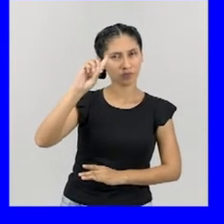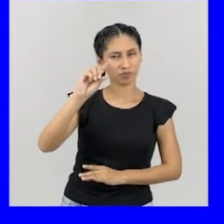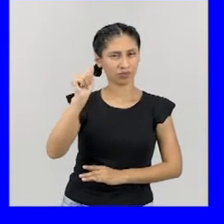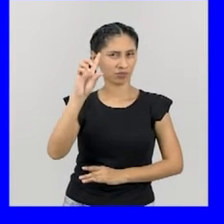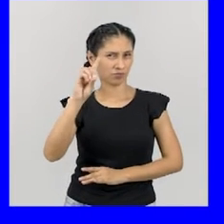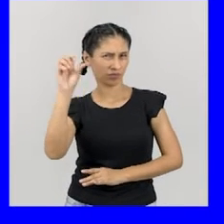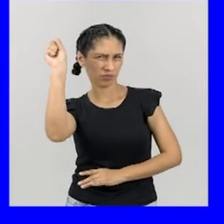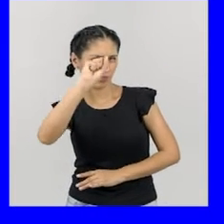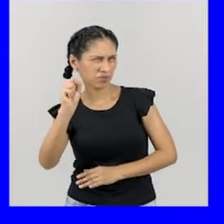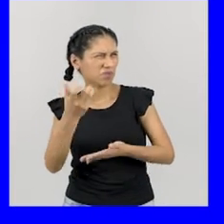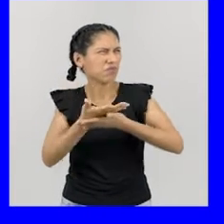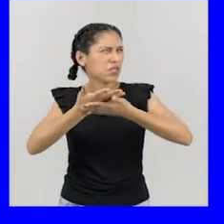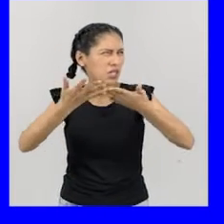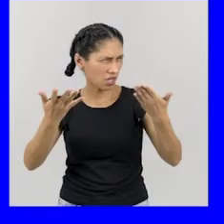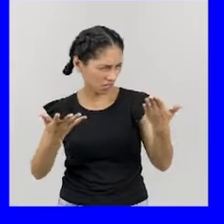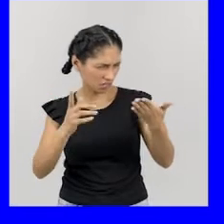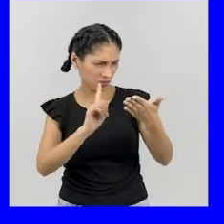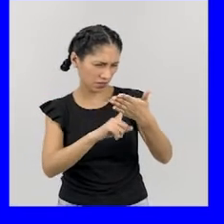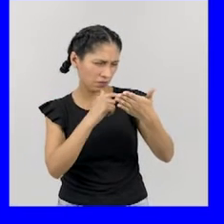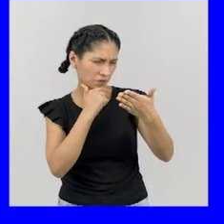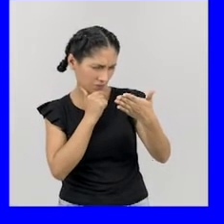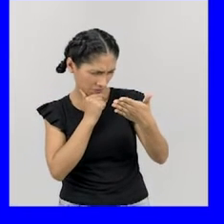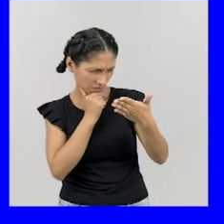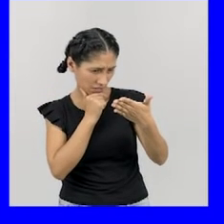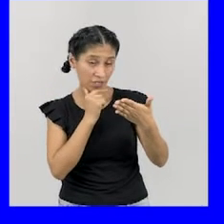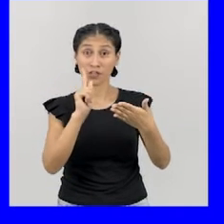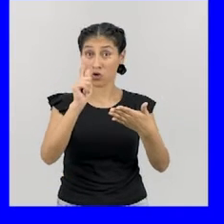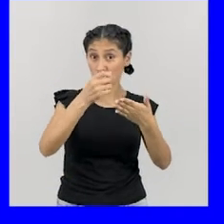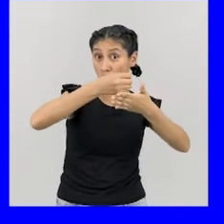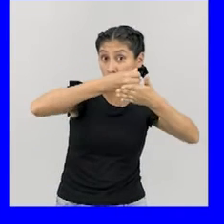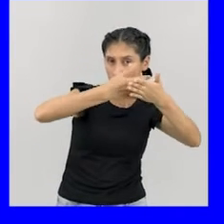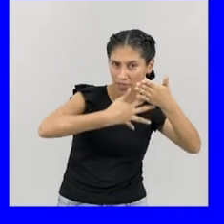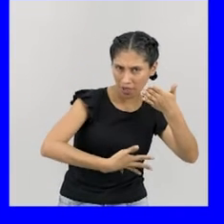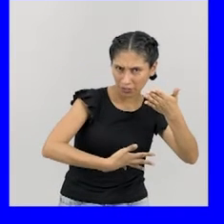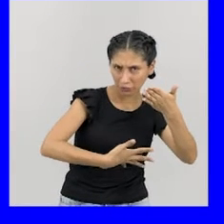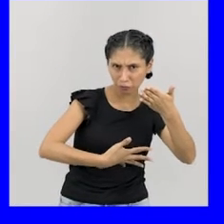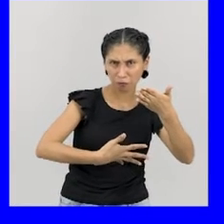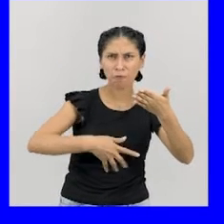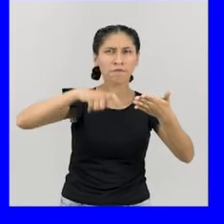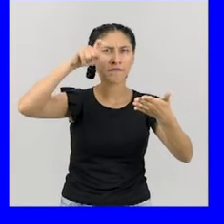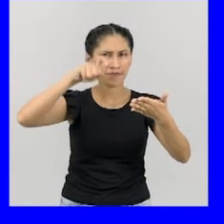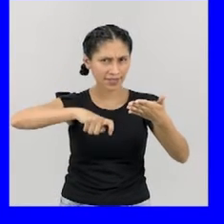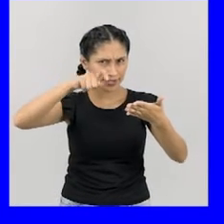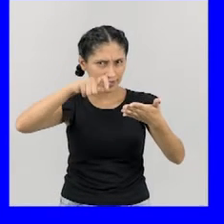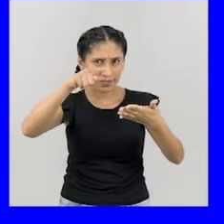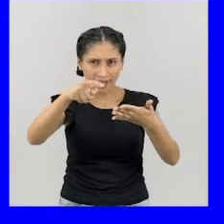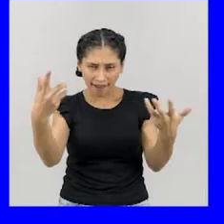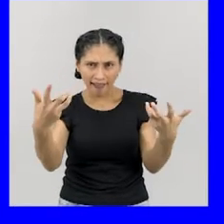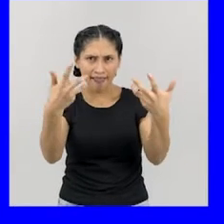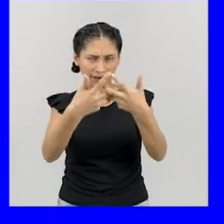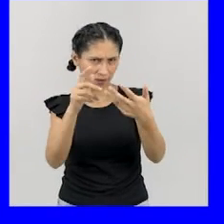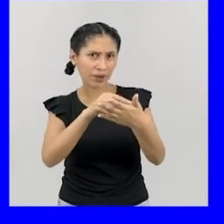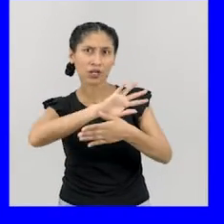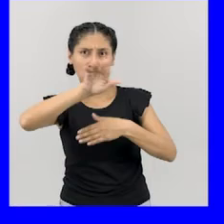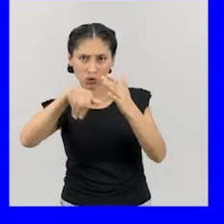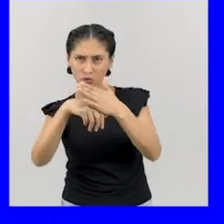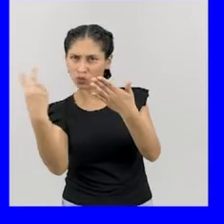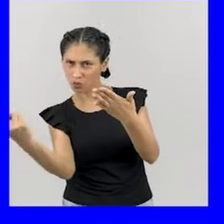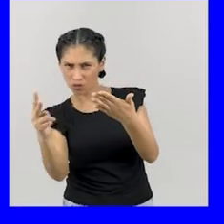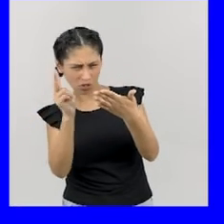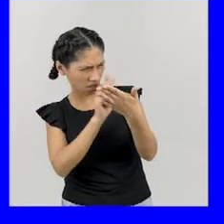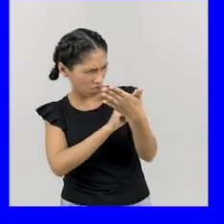Propiedades textuales. Son las condiciones o requisitos que debe cumplir un texto para que tenga sentido y logre su propósito